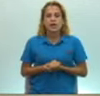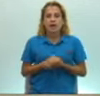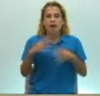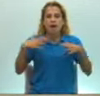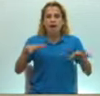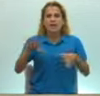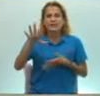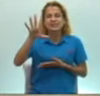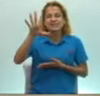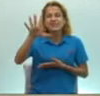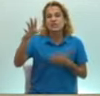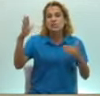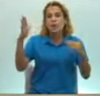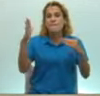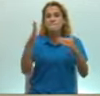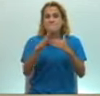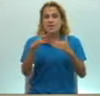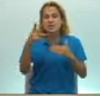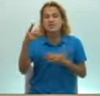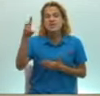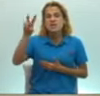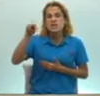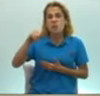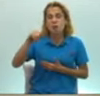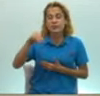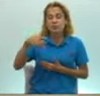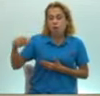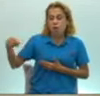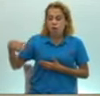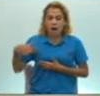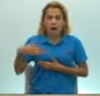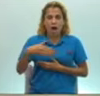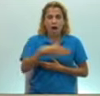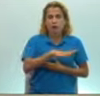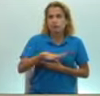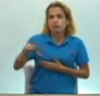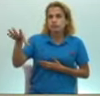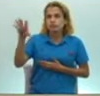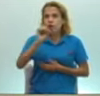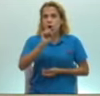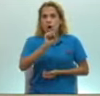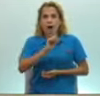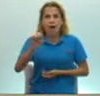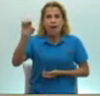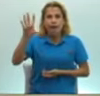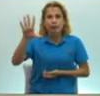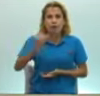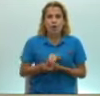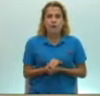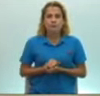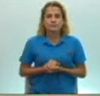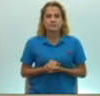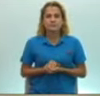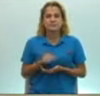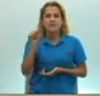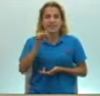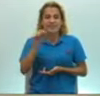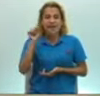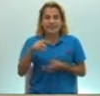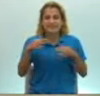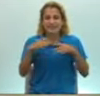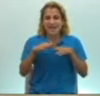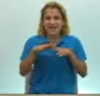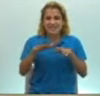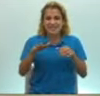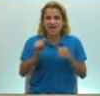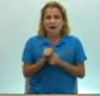vasto imperio tenía una longitud total de 5.000 kilómetros y atravesaba toda Europa, desde la costa atlántica de la actual Gran Bretaña hasta el Mar